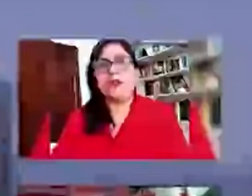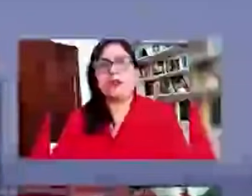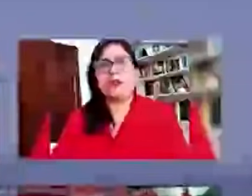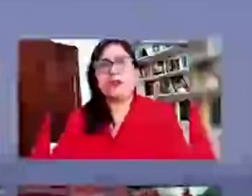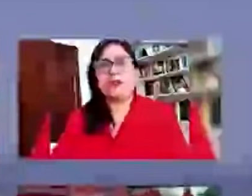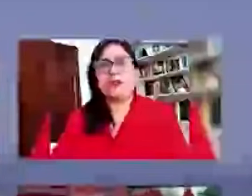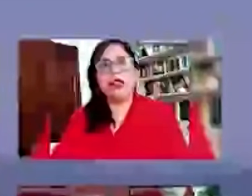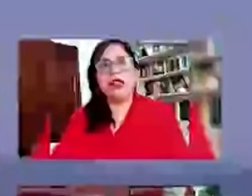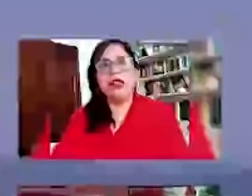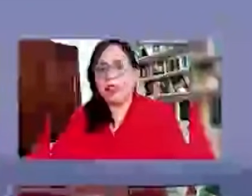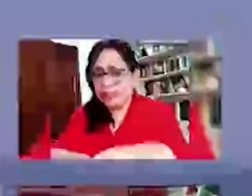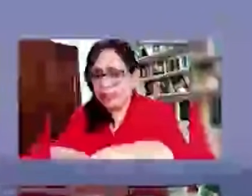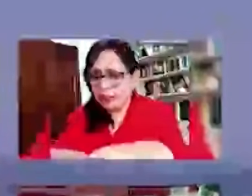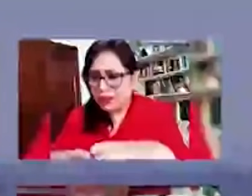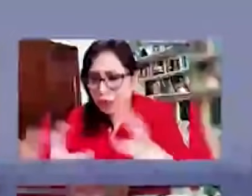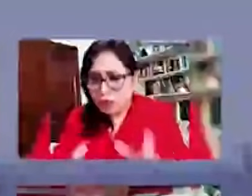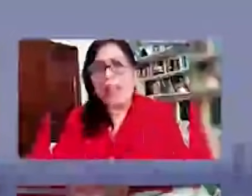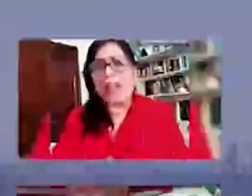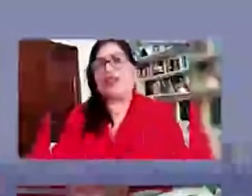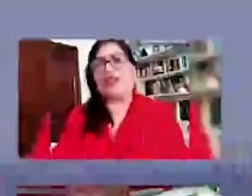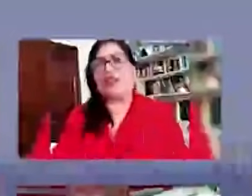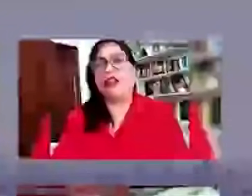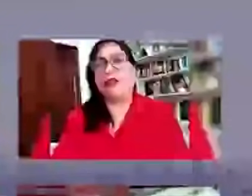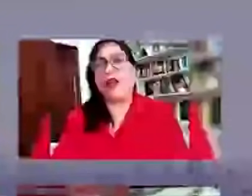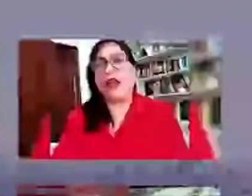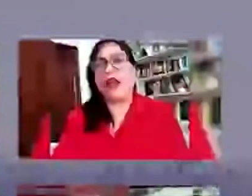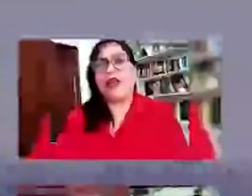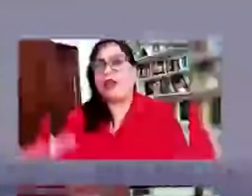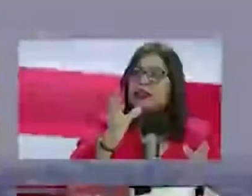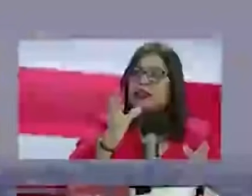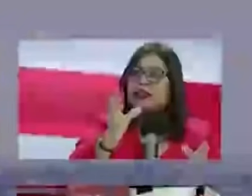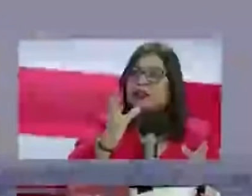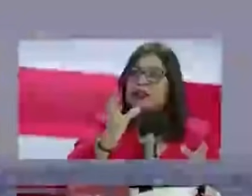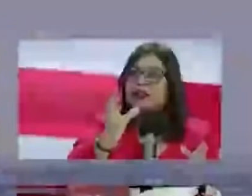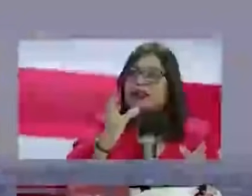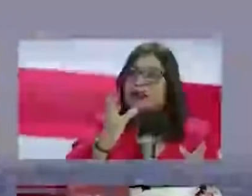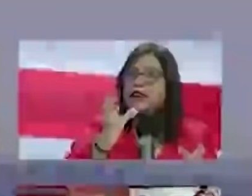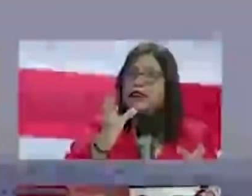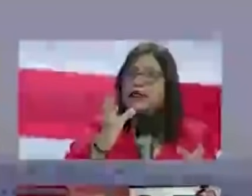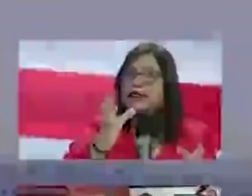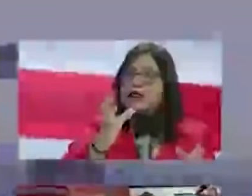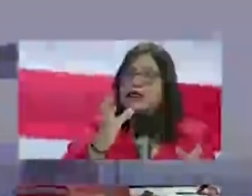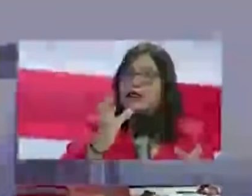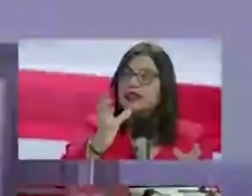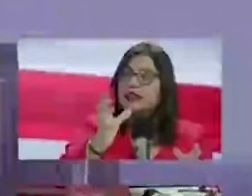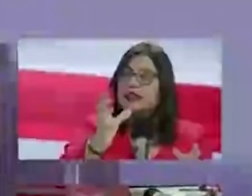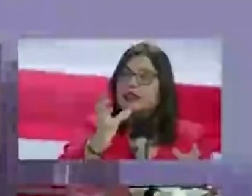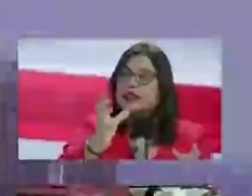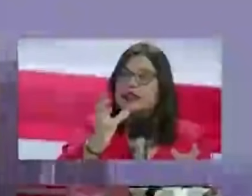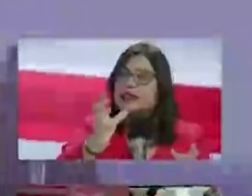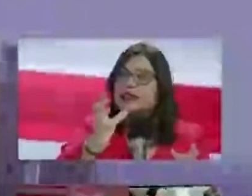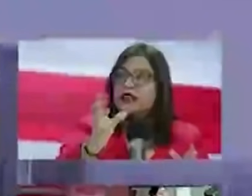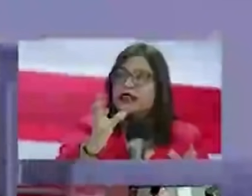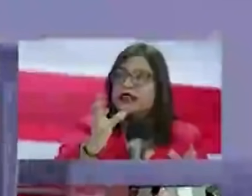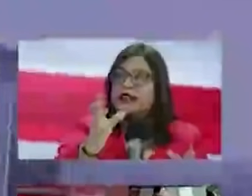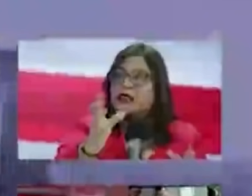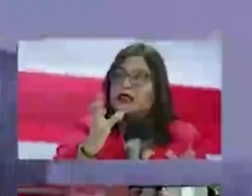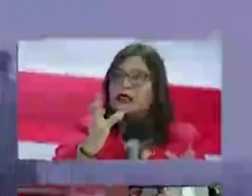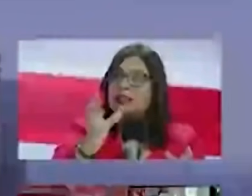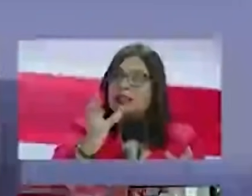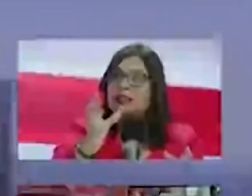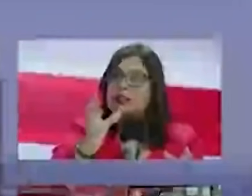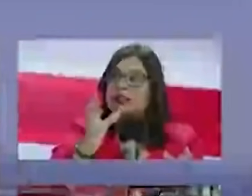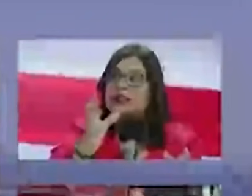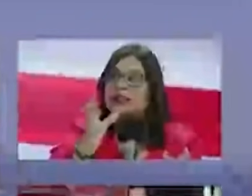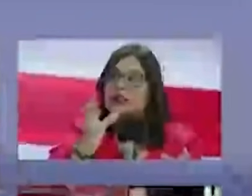necesitamos tanto para ser felices, ¿no? La envidio, doctora, no sabe cómo la envidio. Qué suerte tiene usted. Oiga, vamos a poner